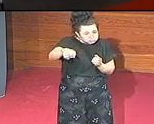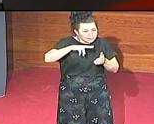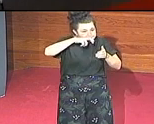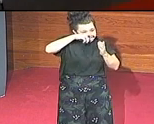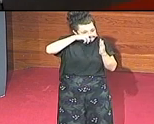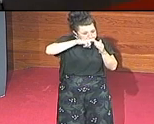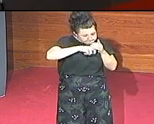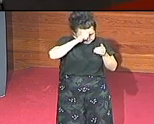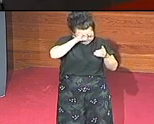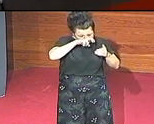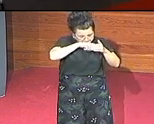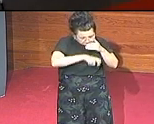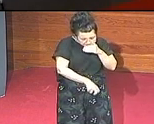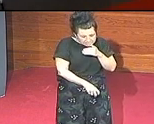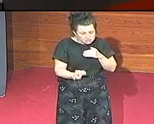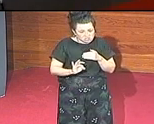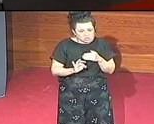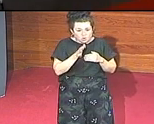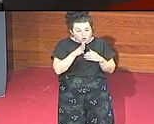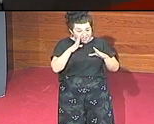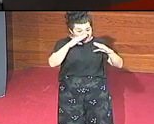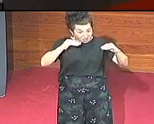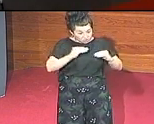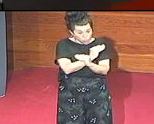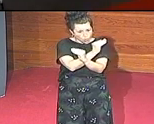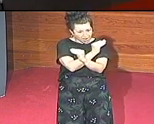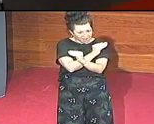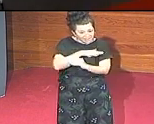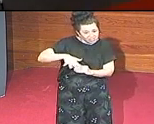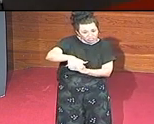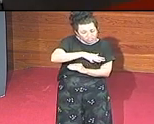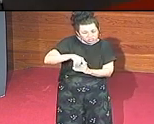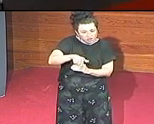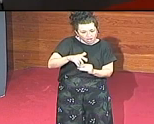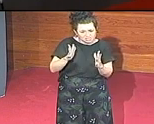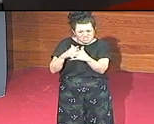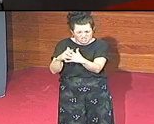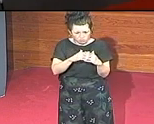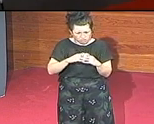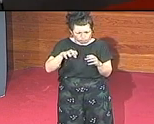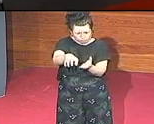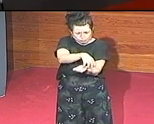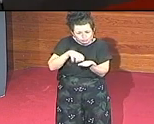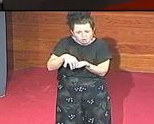abandoibarra que hoy está algún gen que había un montón de chabolas donde ahora está alguna angina de vido montón de chabolas